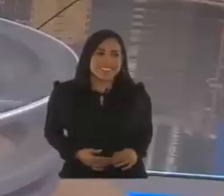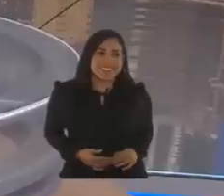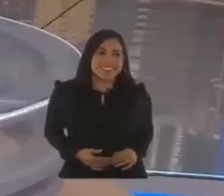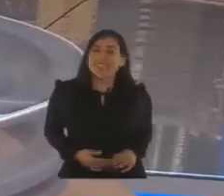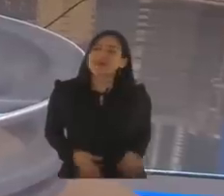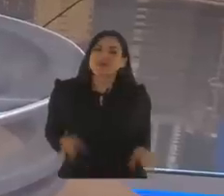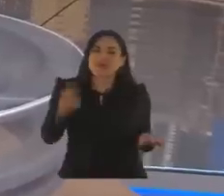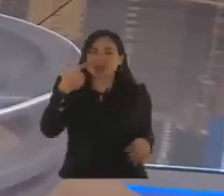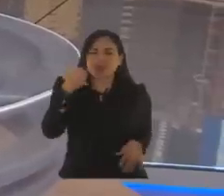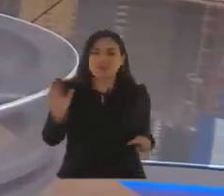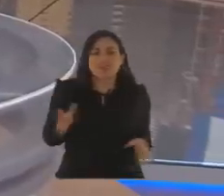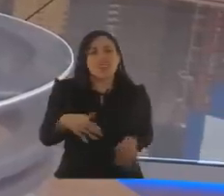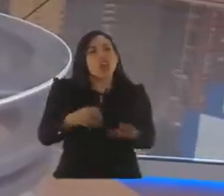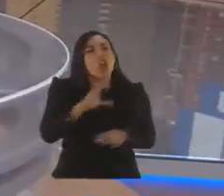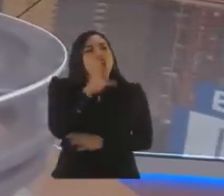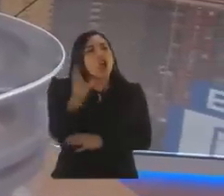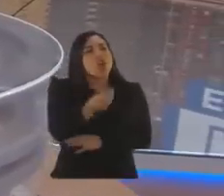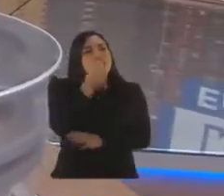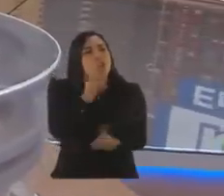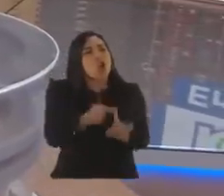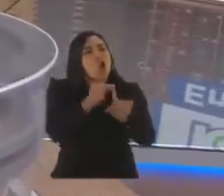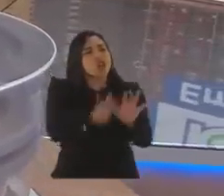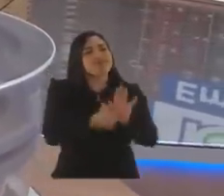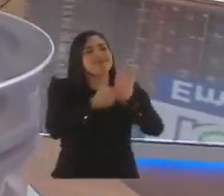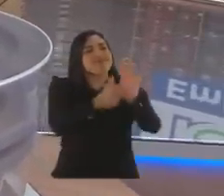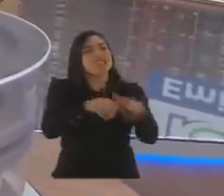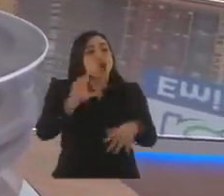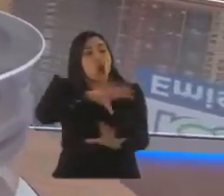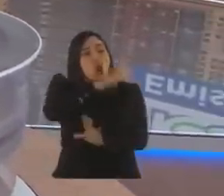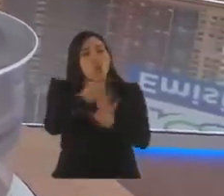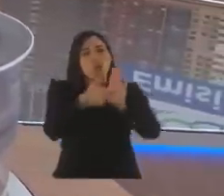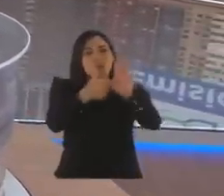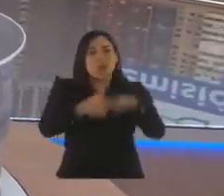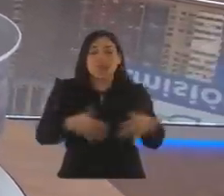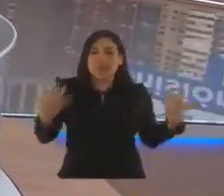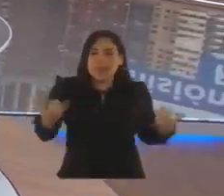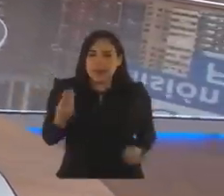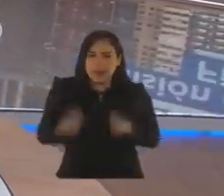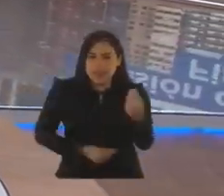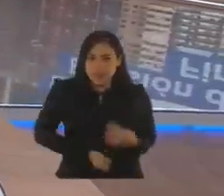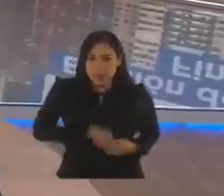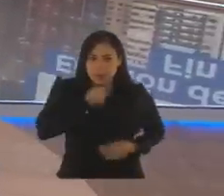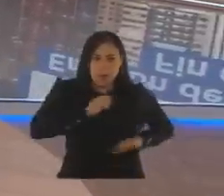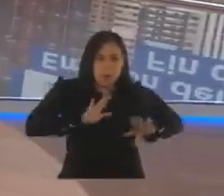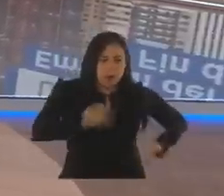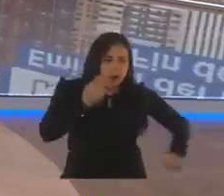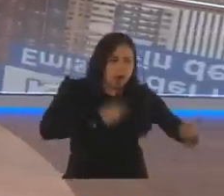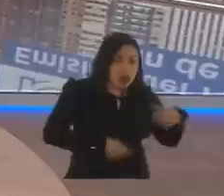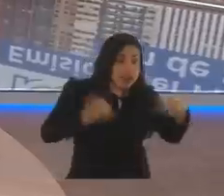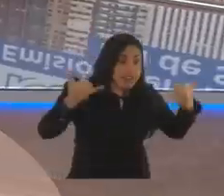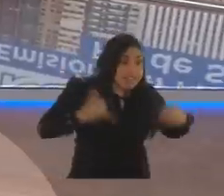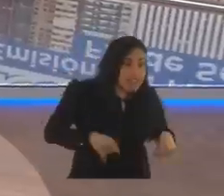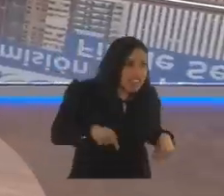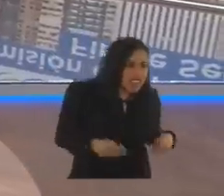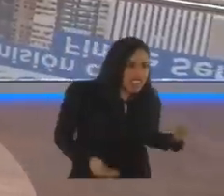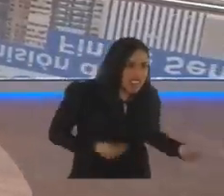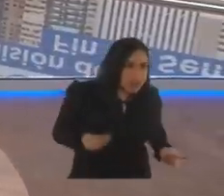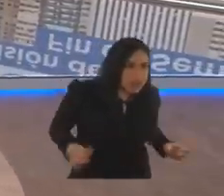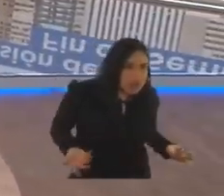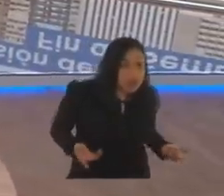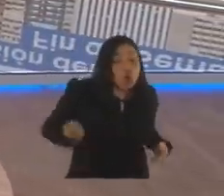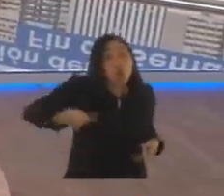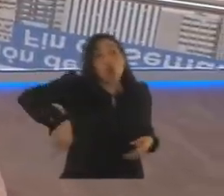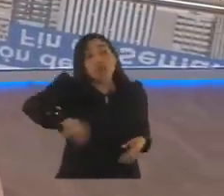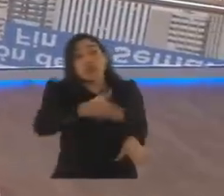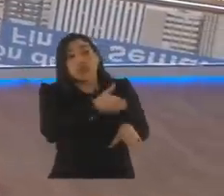Qué bien por dejar nuestra gastronomía en alto en todo el mundo. Vamos a hacer una pausa comerciales, pero cuando regresemos, ustedes